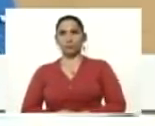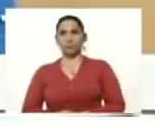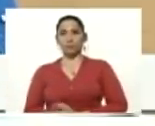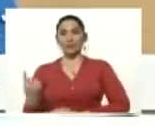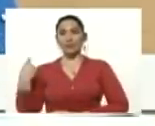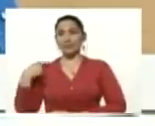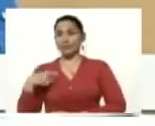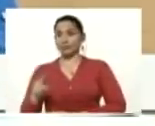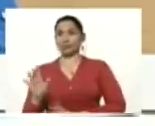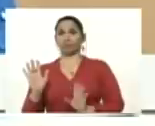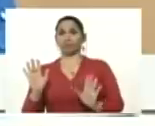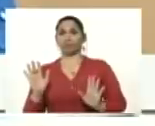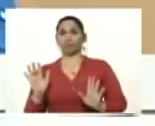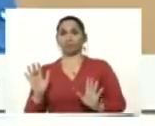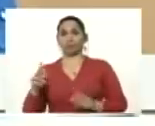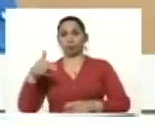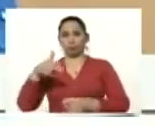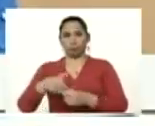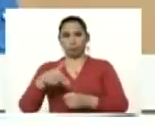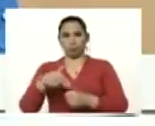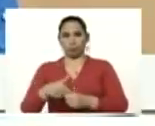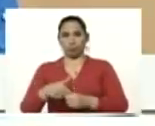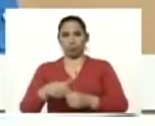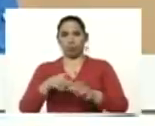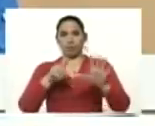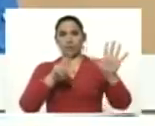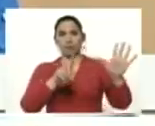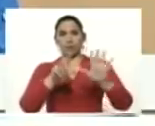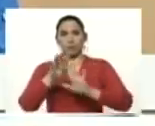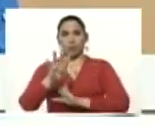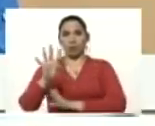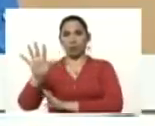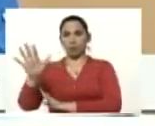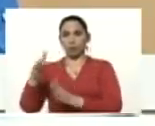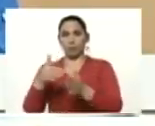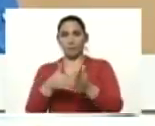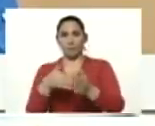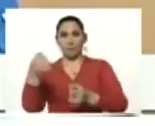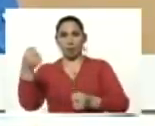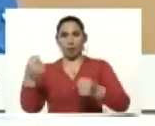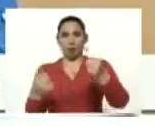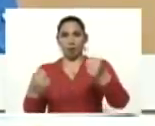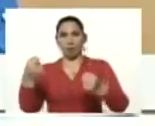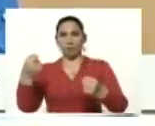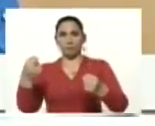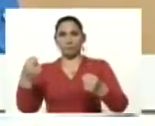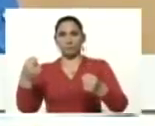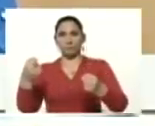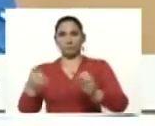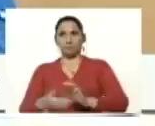Tenían que echar gasolina 645.000 carros, vehículos.